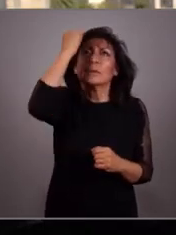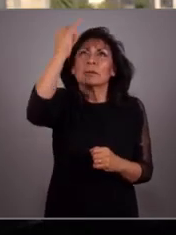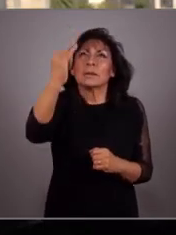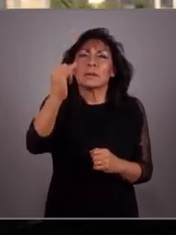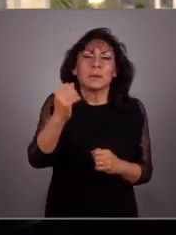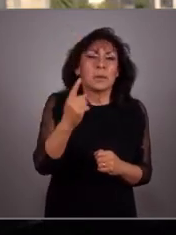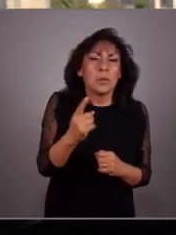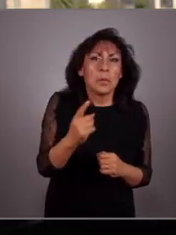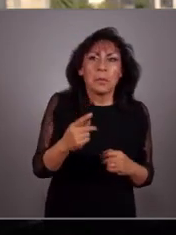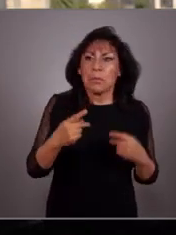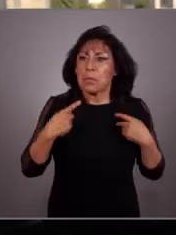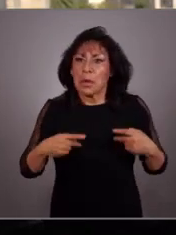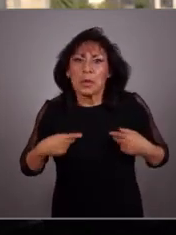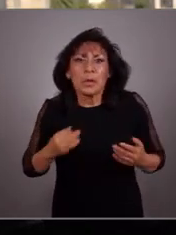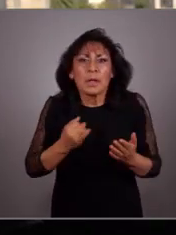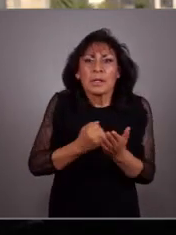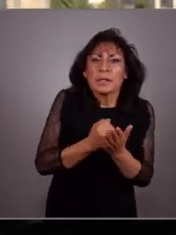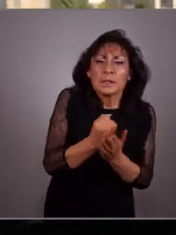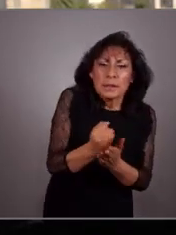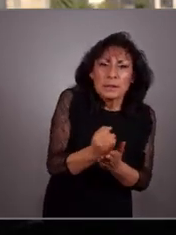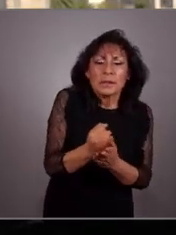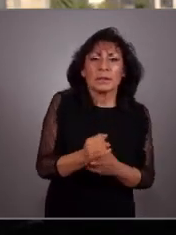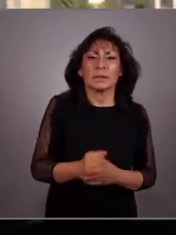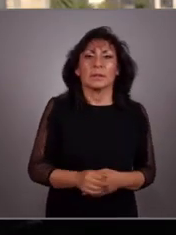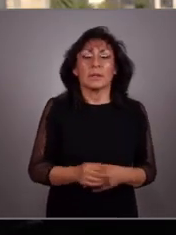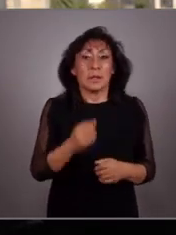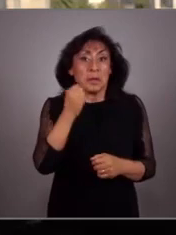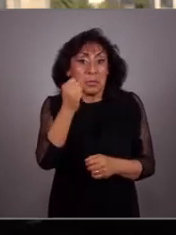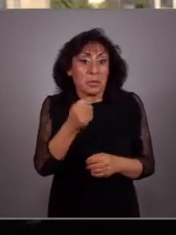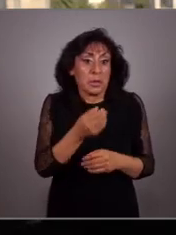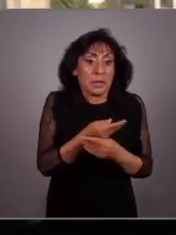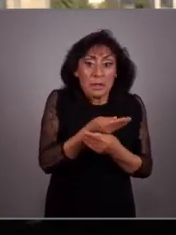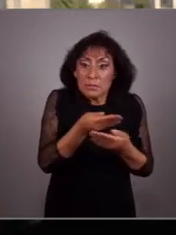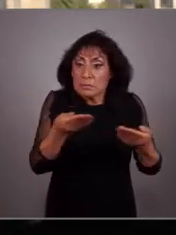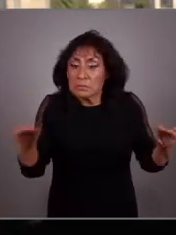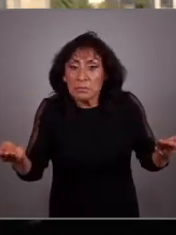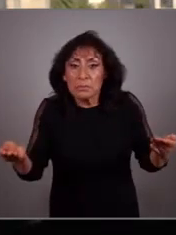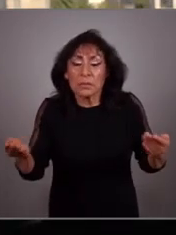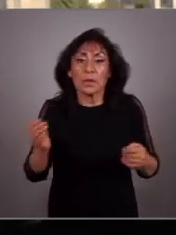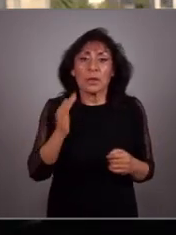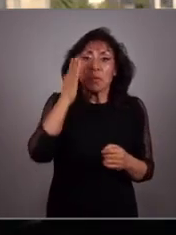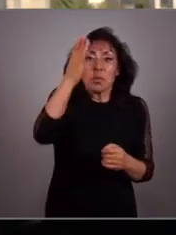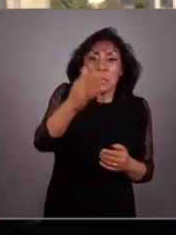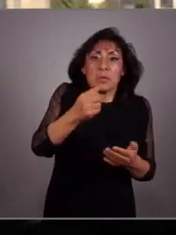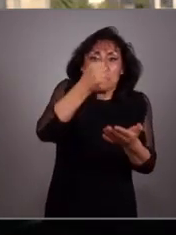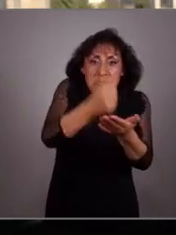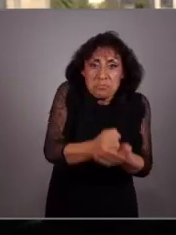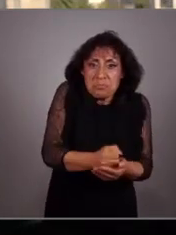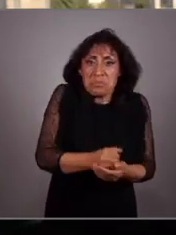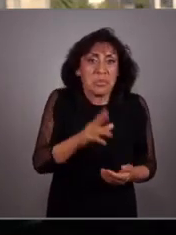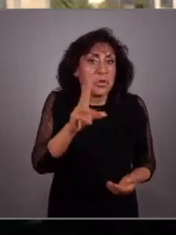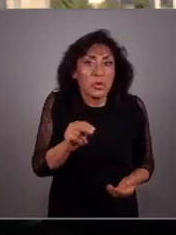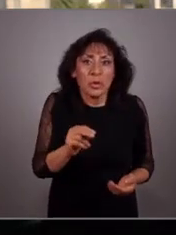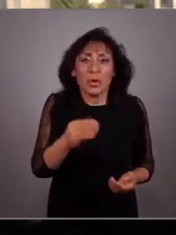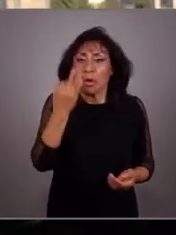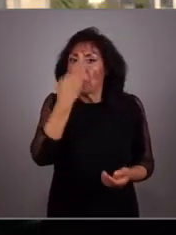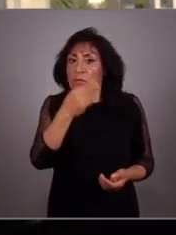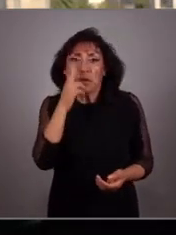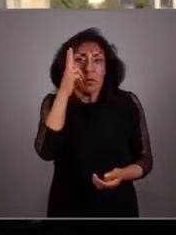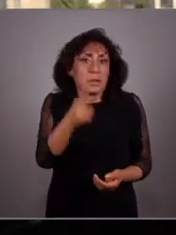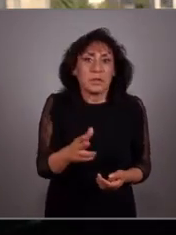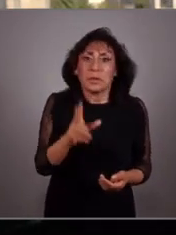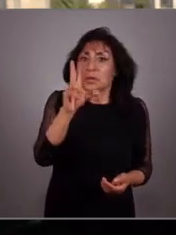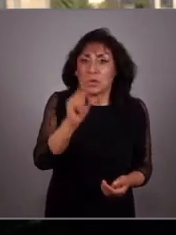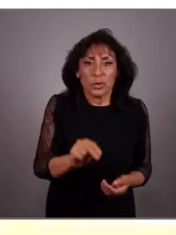uno donde sean las personas las que decidan, en el que el poder se distribuya, un futuro sin autoritarismo,